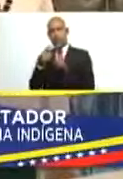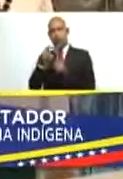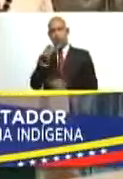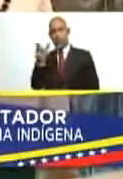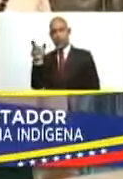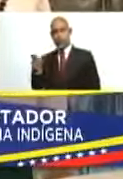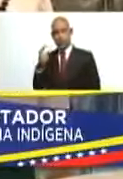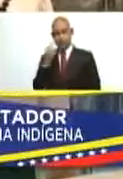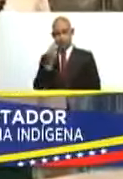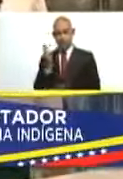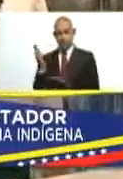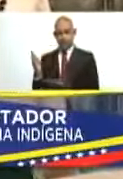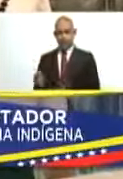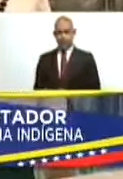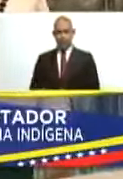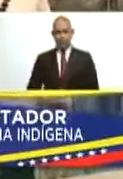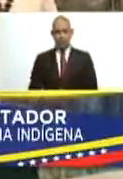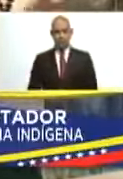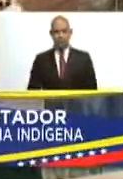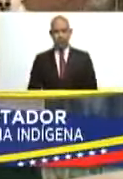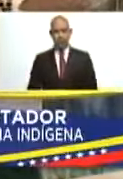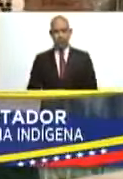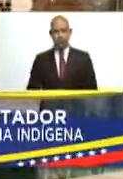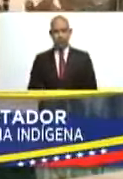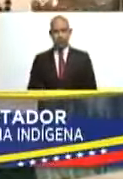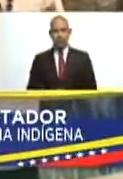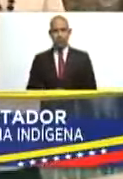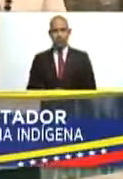Manuel. Gracias, profesor.